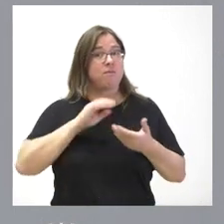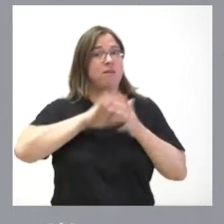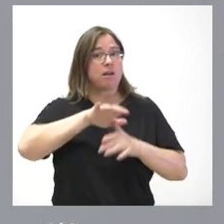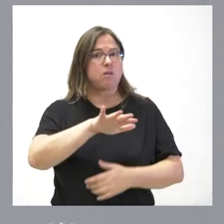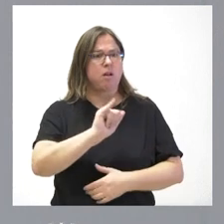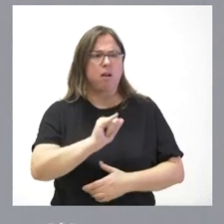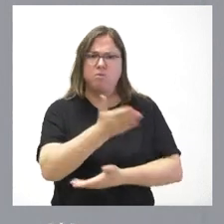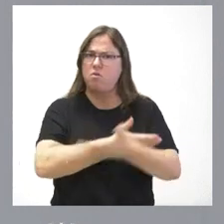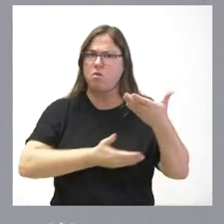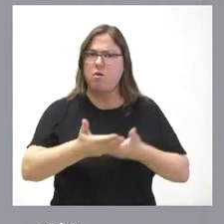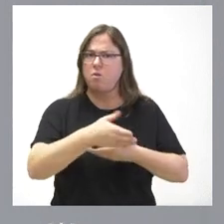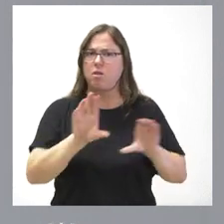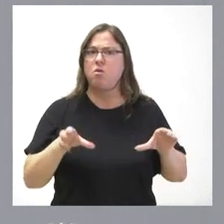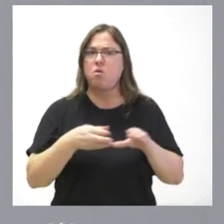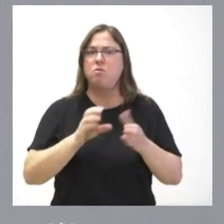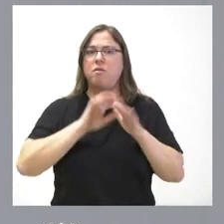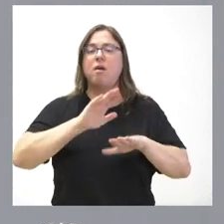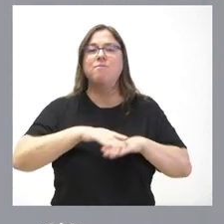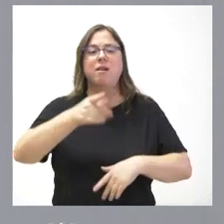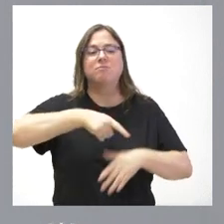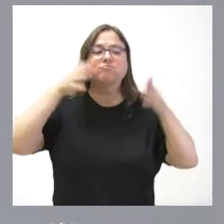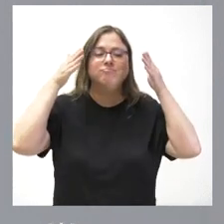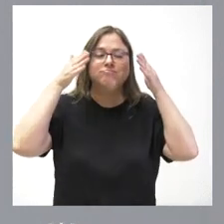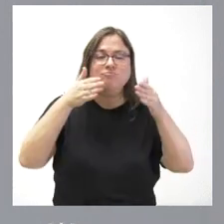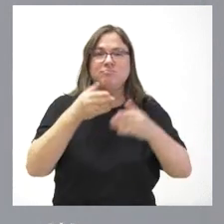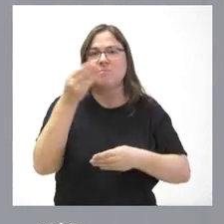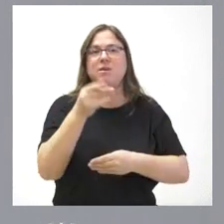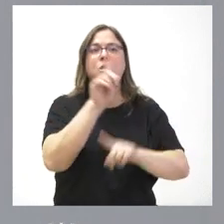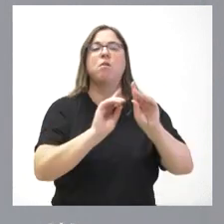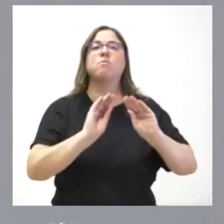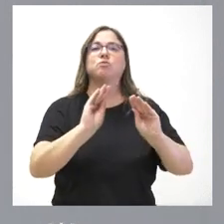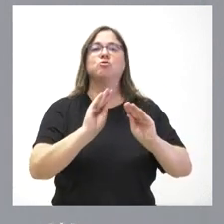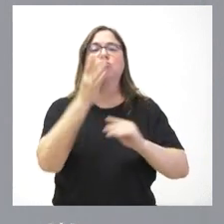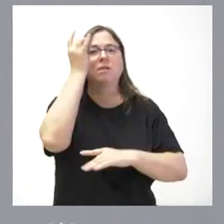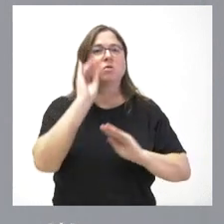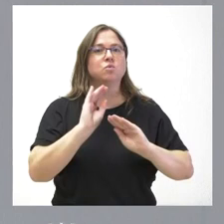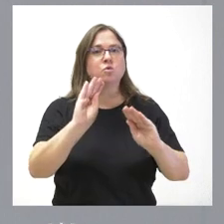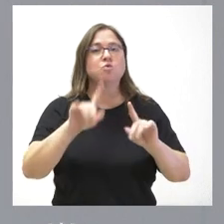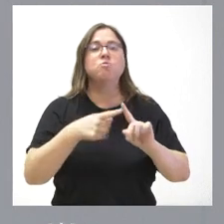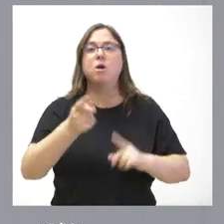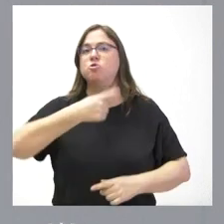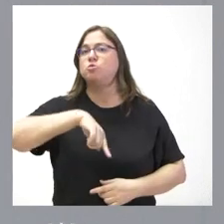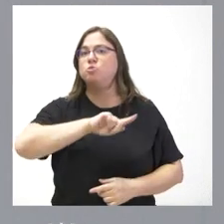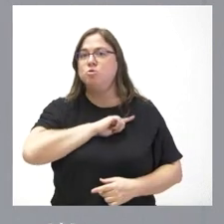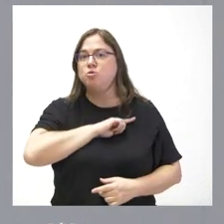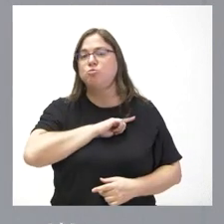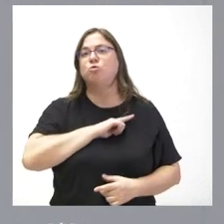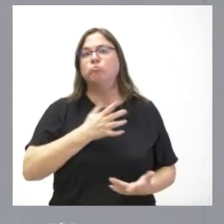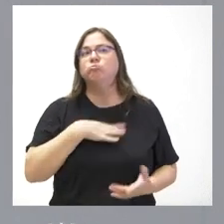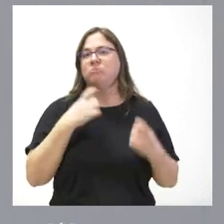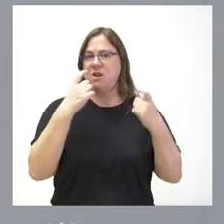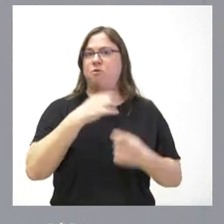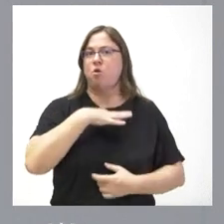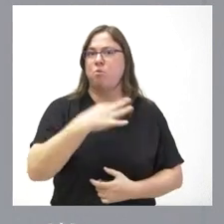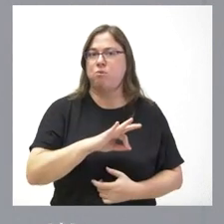con la junta de Castilla de León para que estemos centrados y pensando en sus problemas y sus iniciativas y nosotros por tanto vamos a hacer ese esfuerzo y